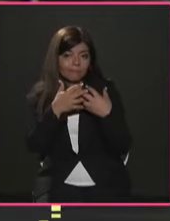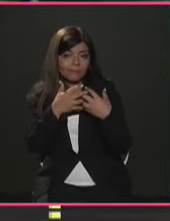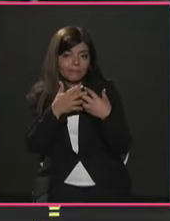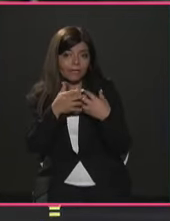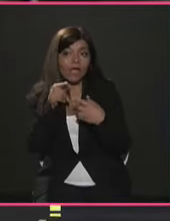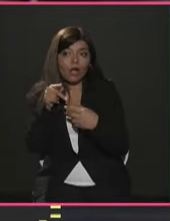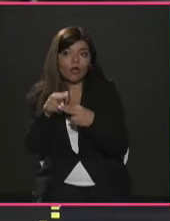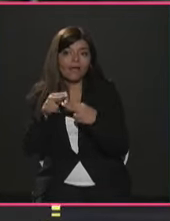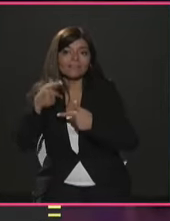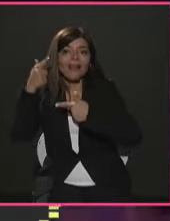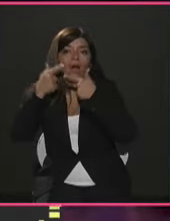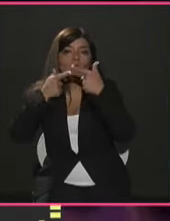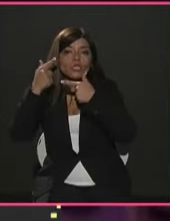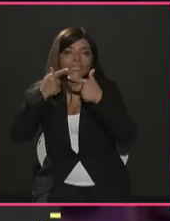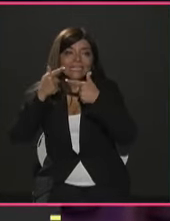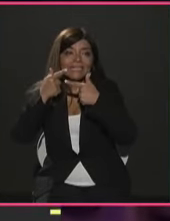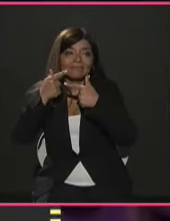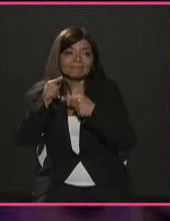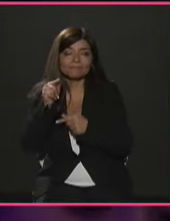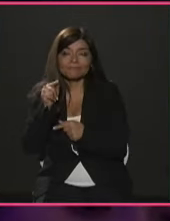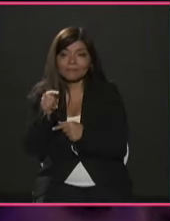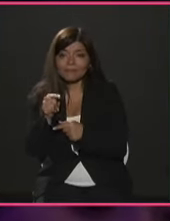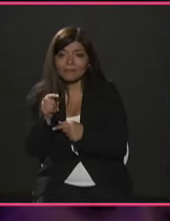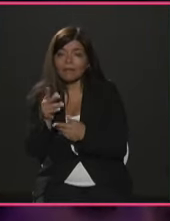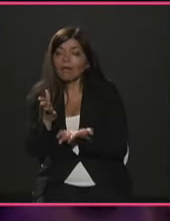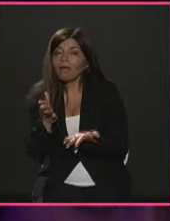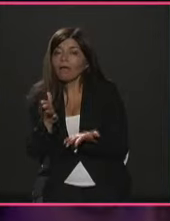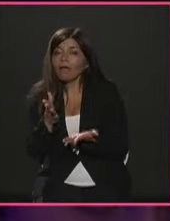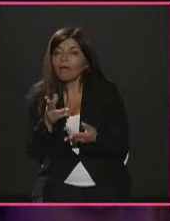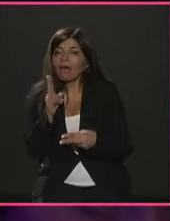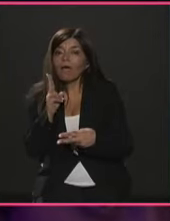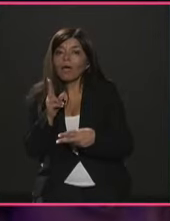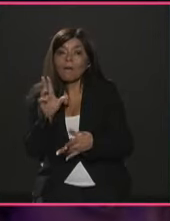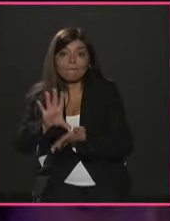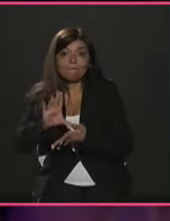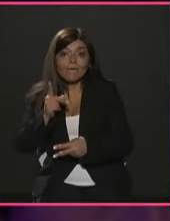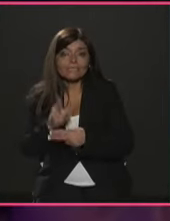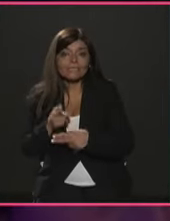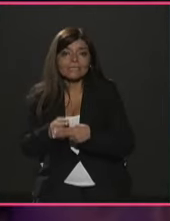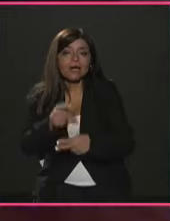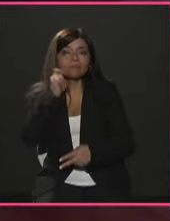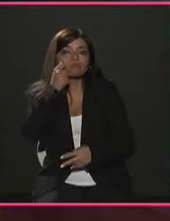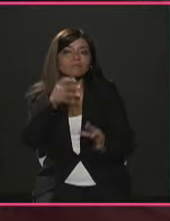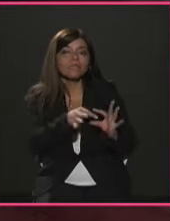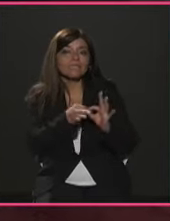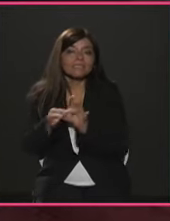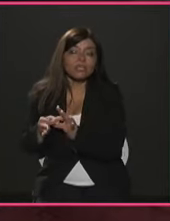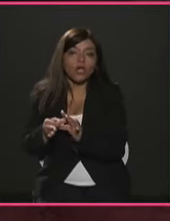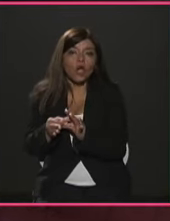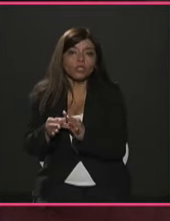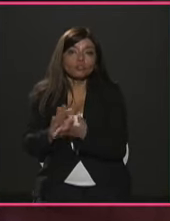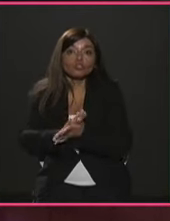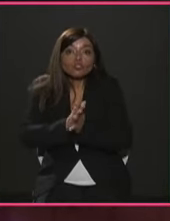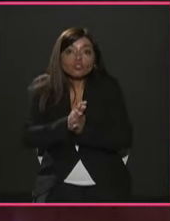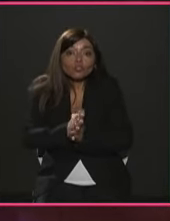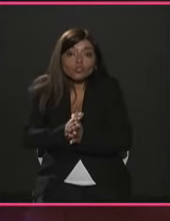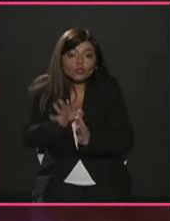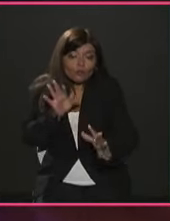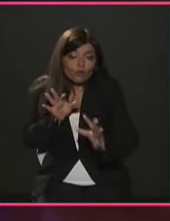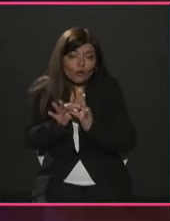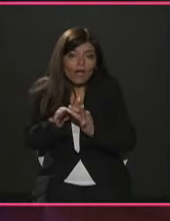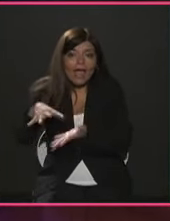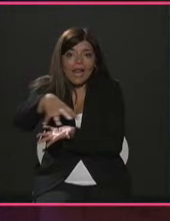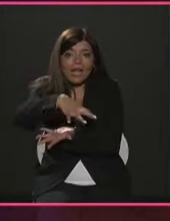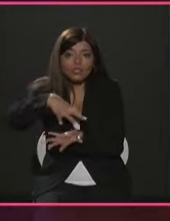la política la política en griego muchos acá sabrán significa todo lo relacionado con la ciudad